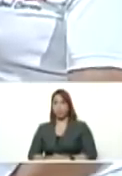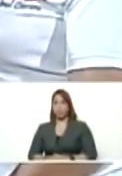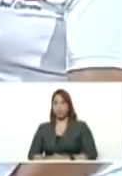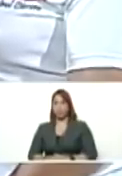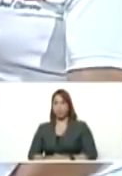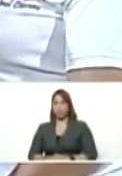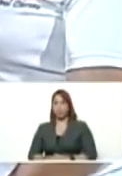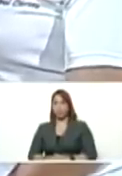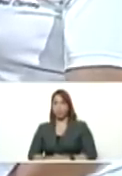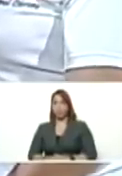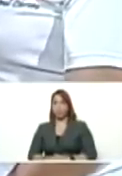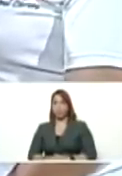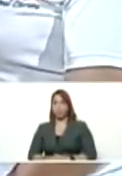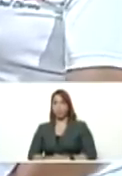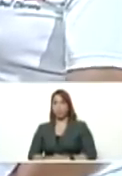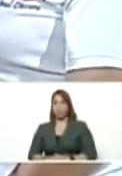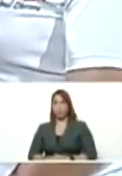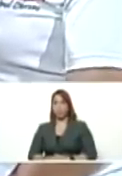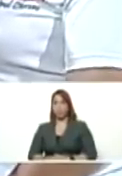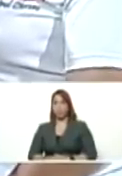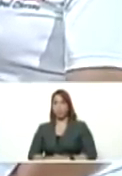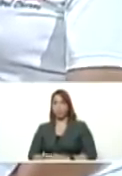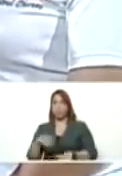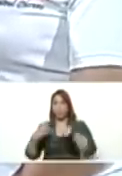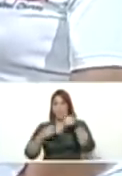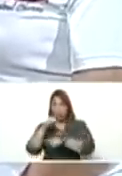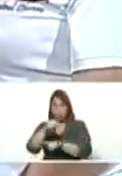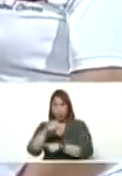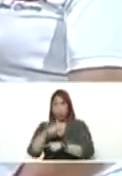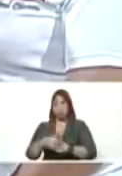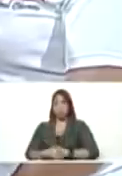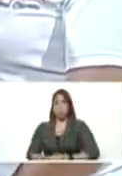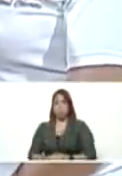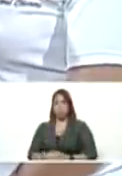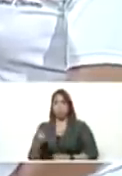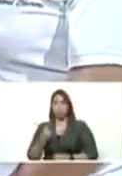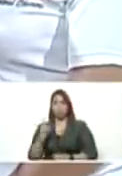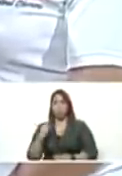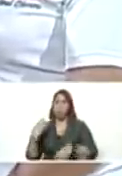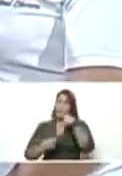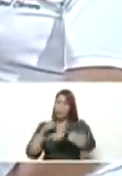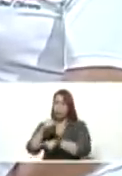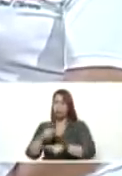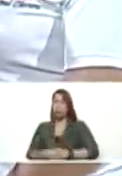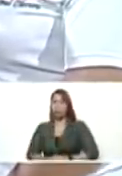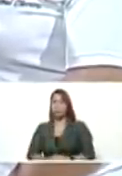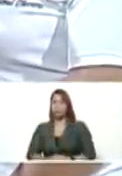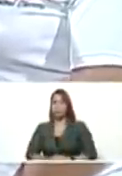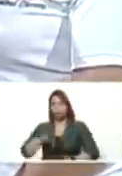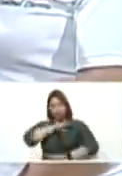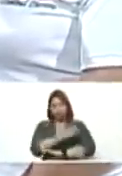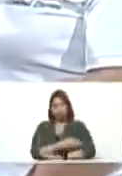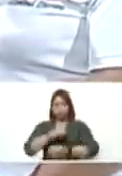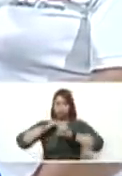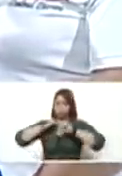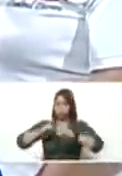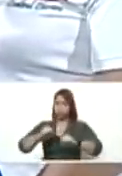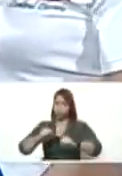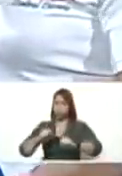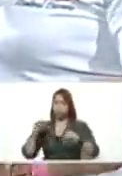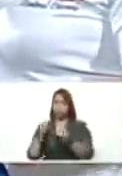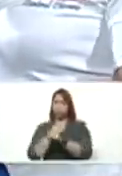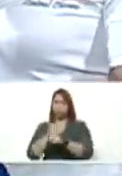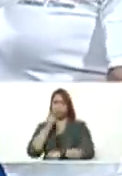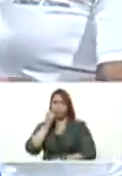mi presidente, en revolución. Solo en revolución el empoderamiento de la